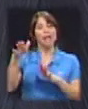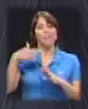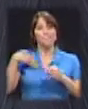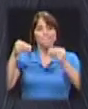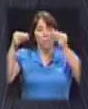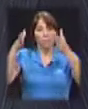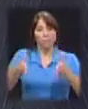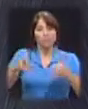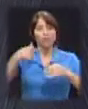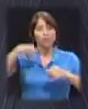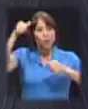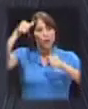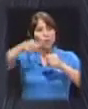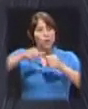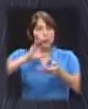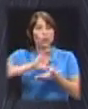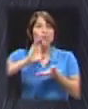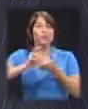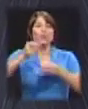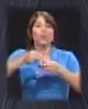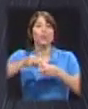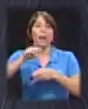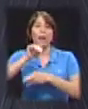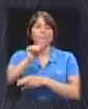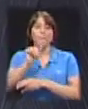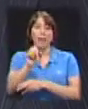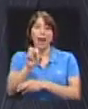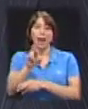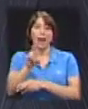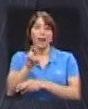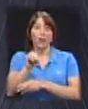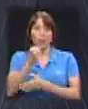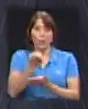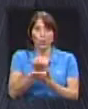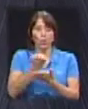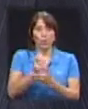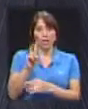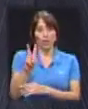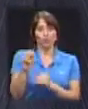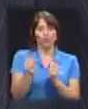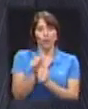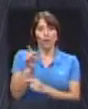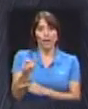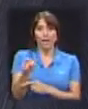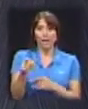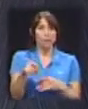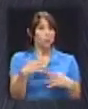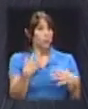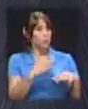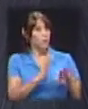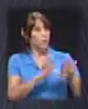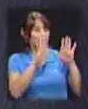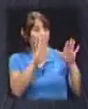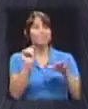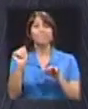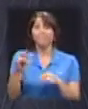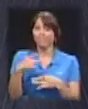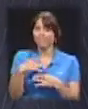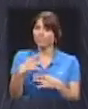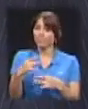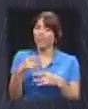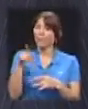haber recibido el curso de Macroeconomía 2 con él, que fue muy interesante. Ha sido fascinante. Un econometrista y